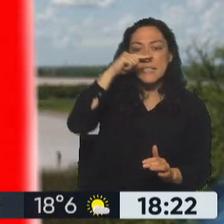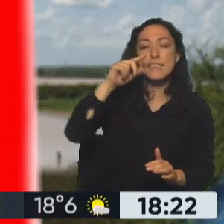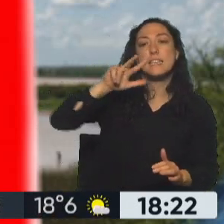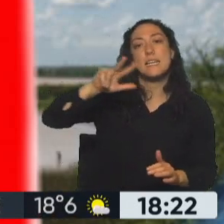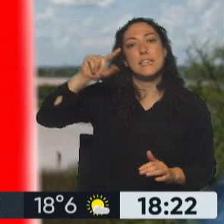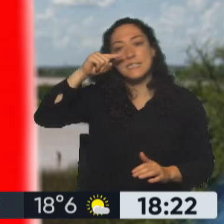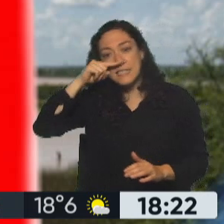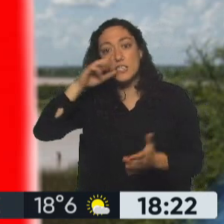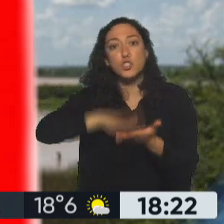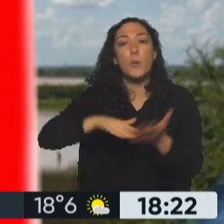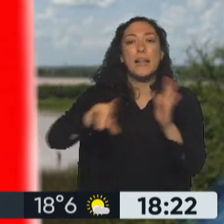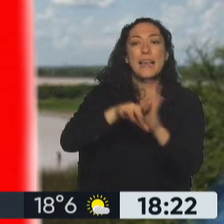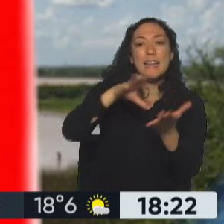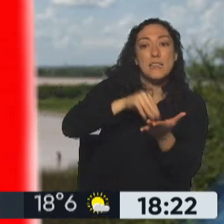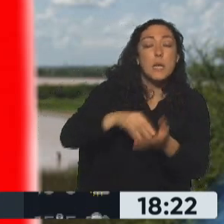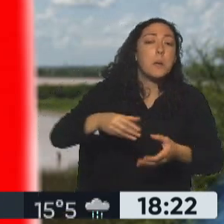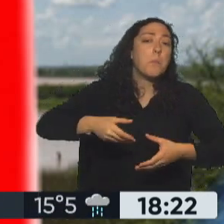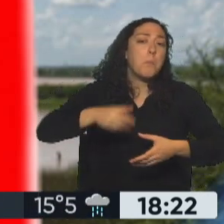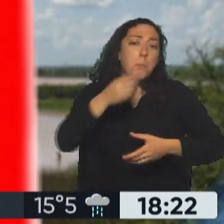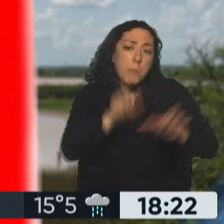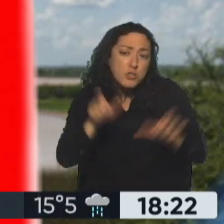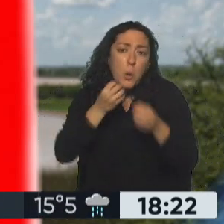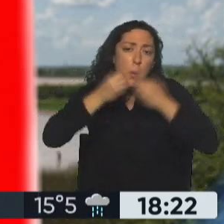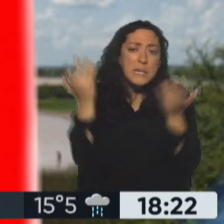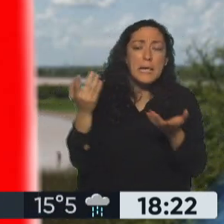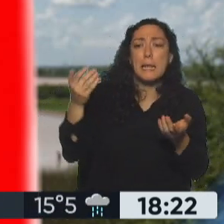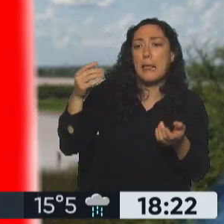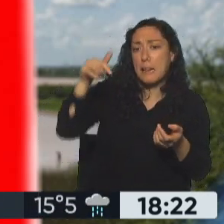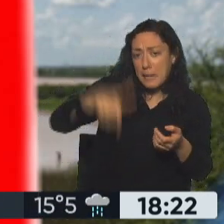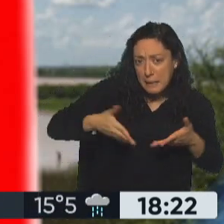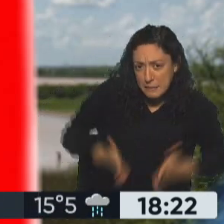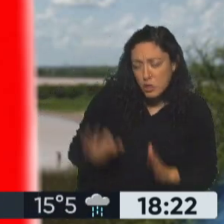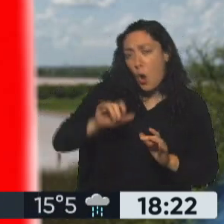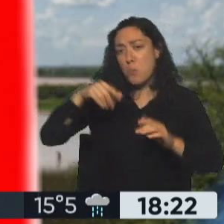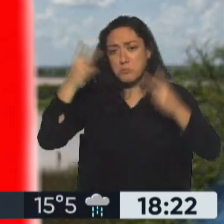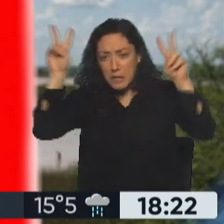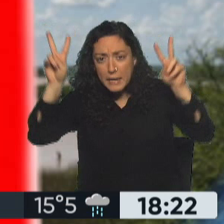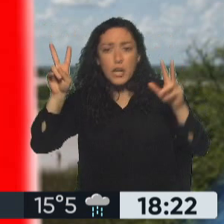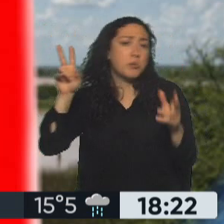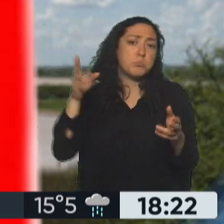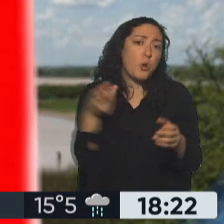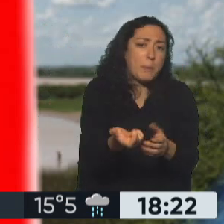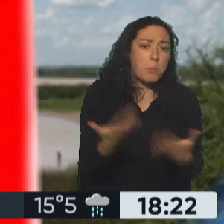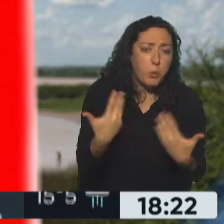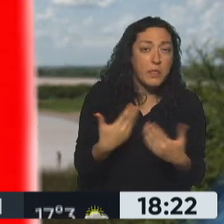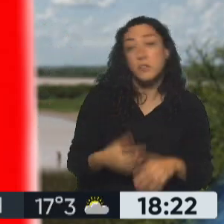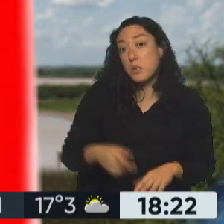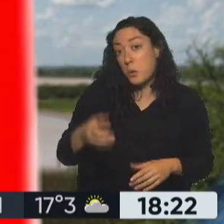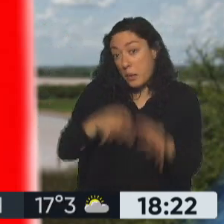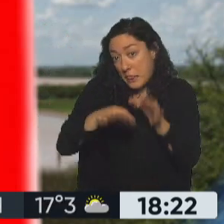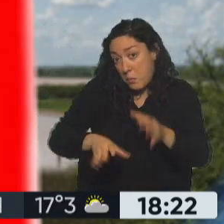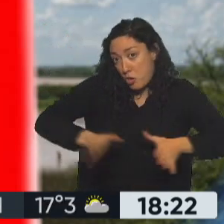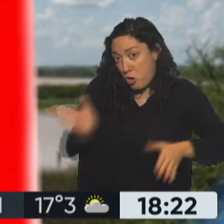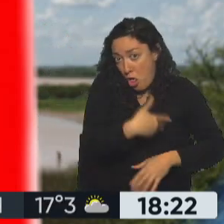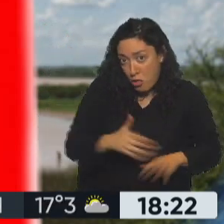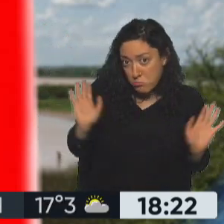que es la ley de tierras para que cualquier persona nacional o extranjera tenga libre acceso a la propiedad de la tierra. Rematamos todo, Horacio, que venga quien